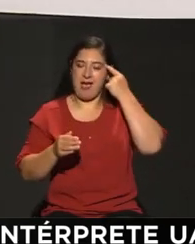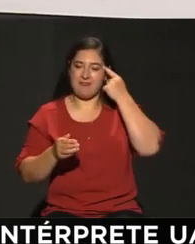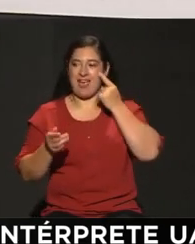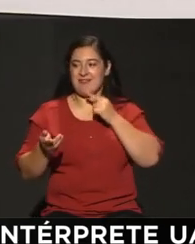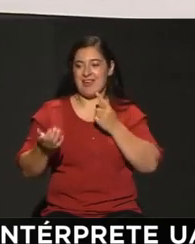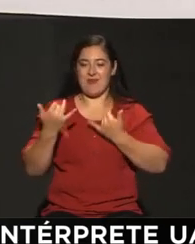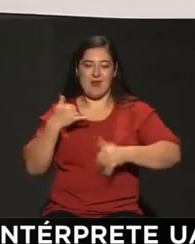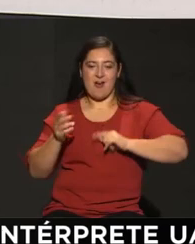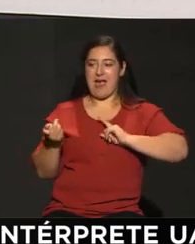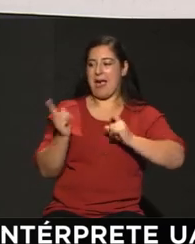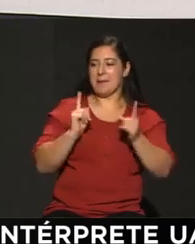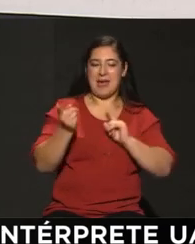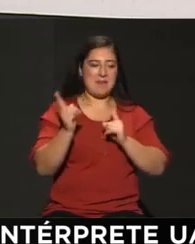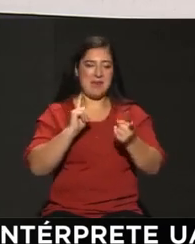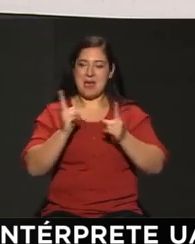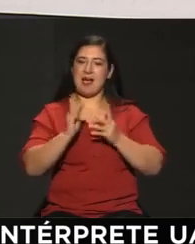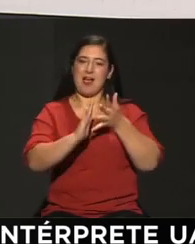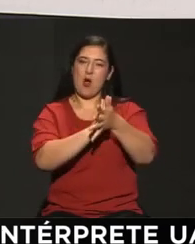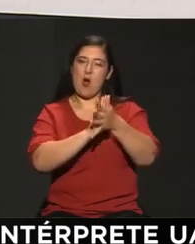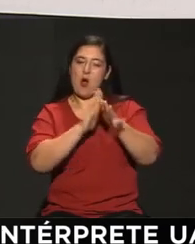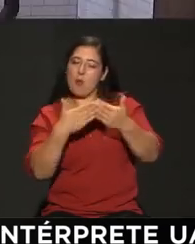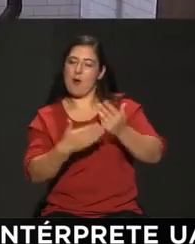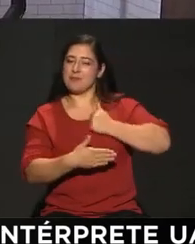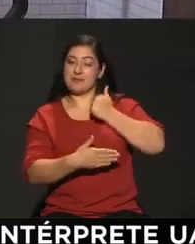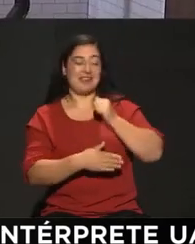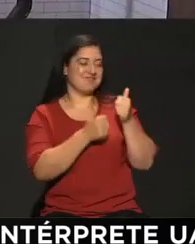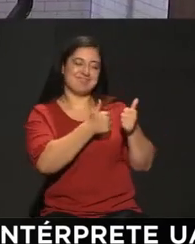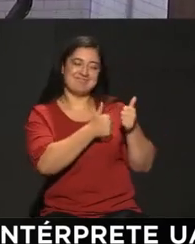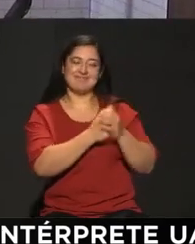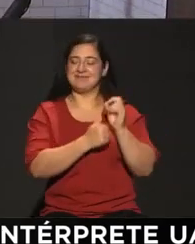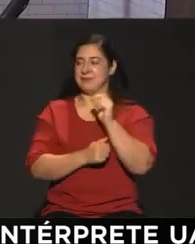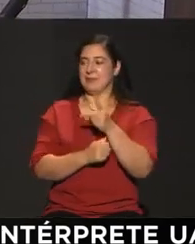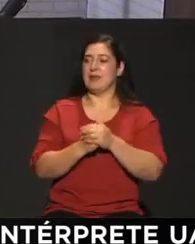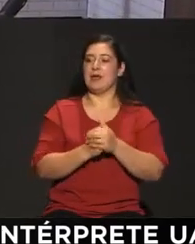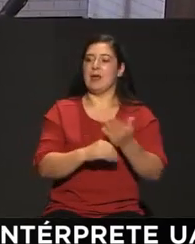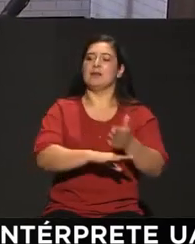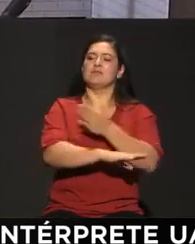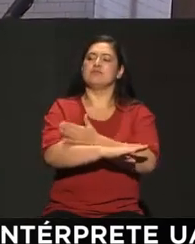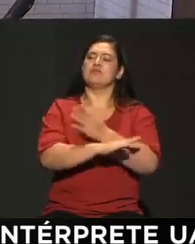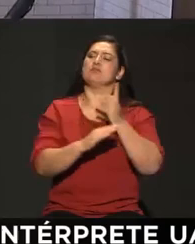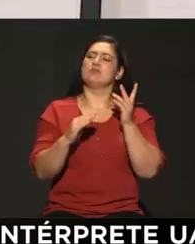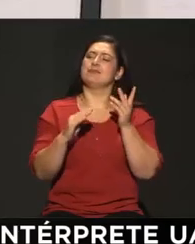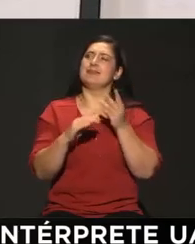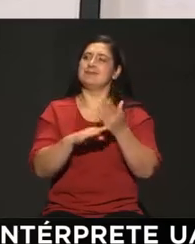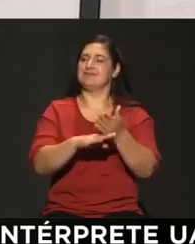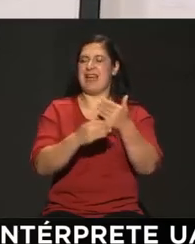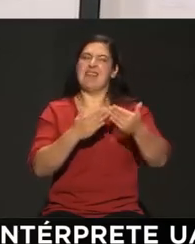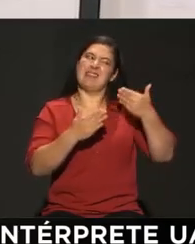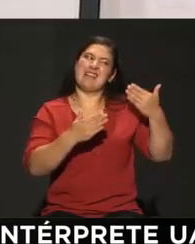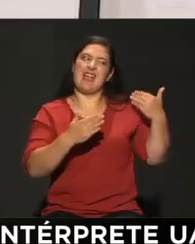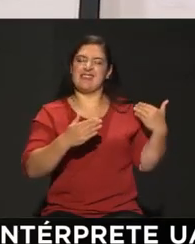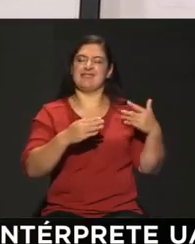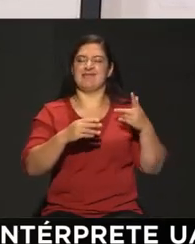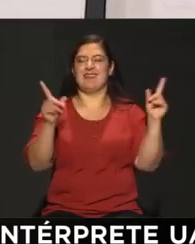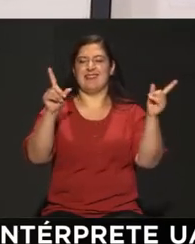les vamos contando cómo podemos aprovechar esos juegos bien, como profe. Tal. Bueno, ahorita hablábamos secciones anteriores y